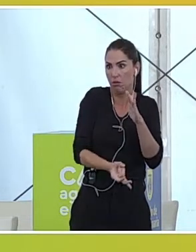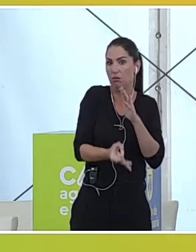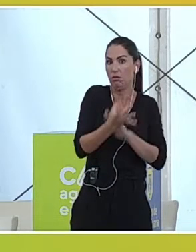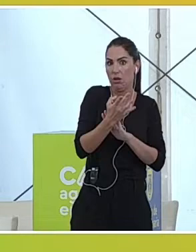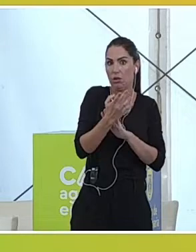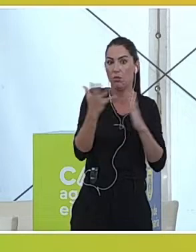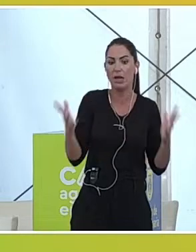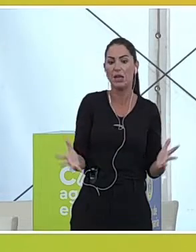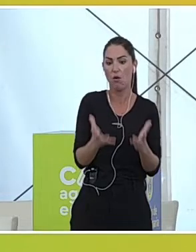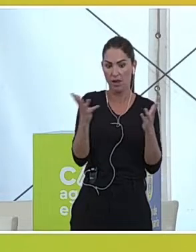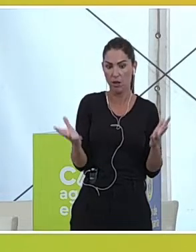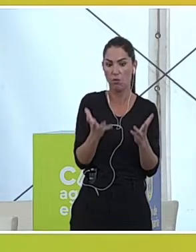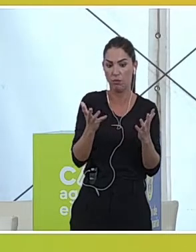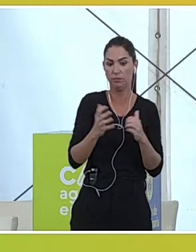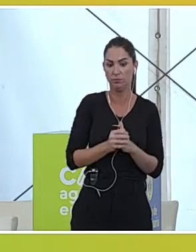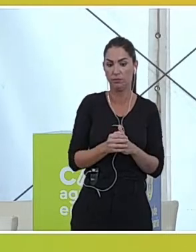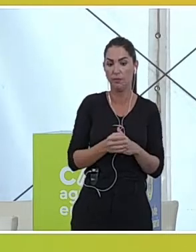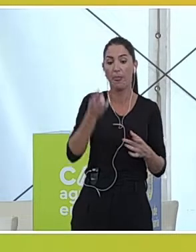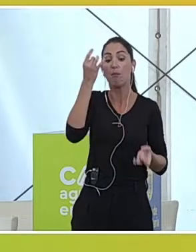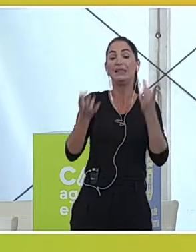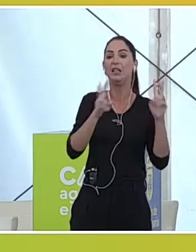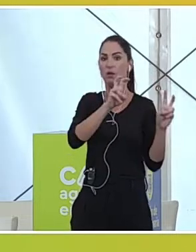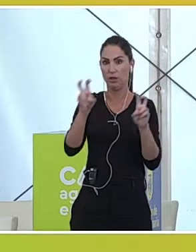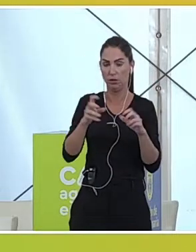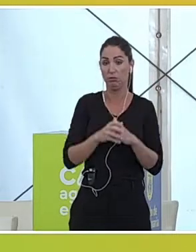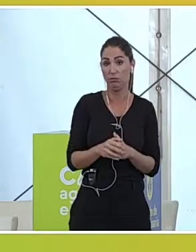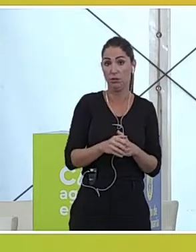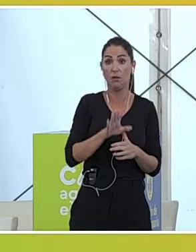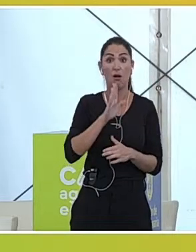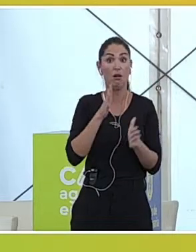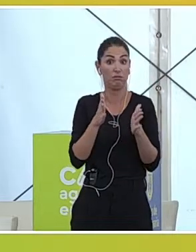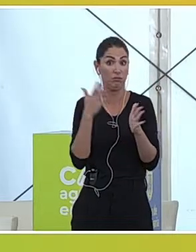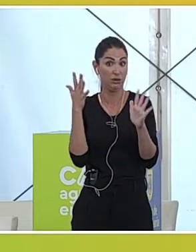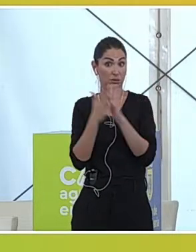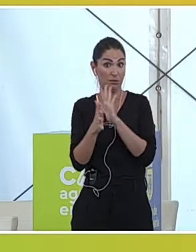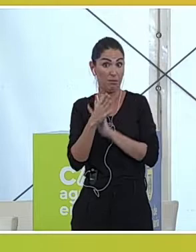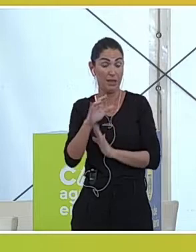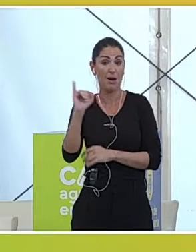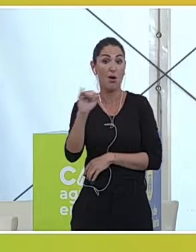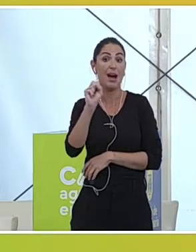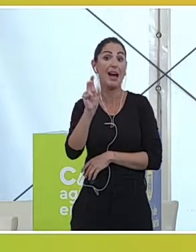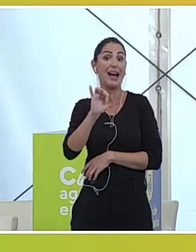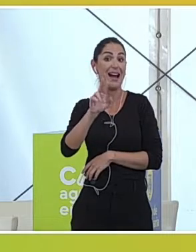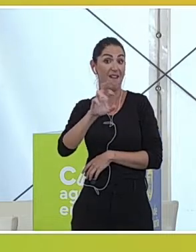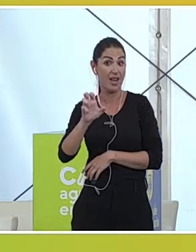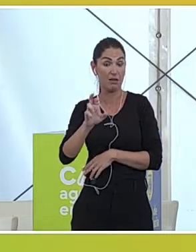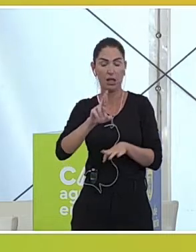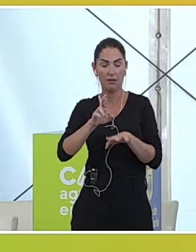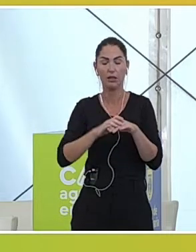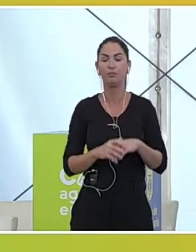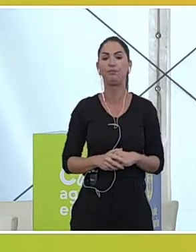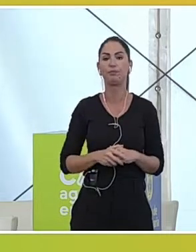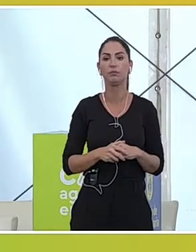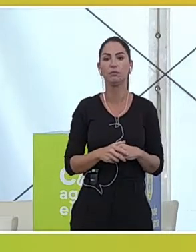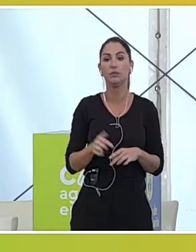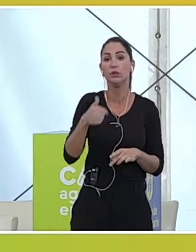innovación. Como ha explicado Javier, en el desarrollo del proyecto y en la parte que a nosotros nos toca desde un punto de